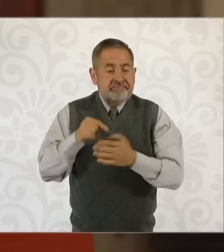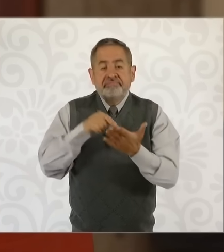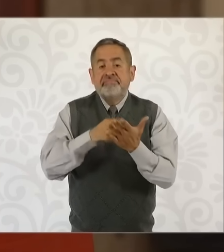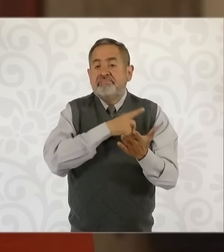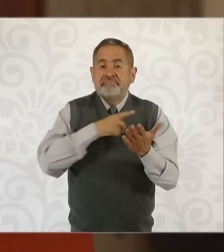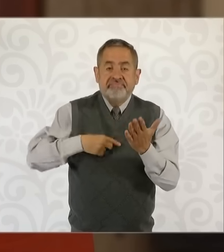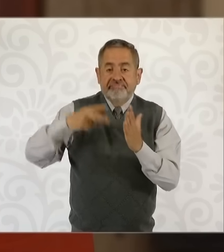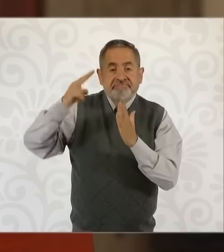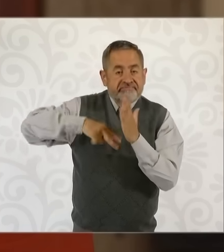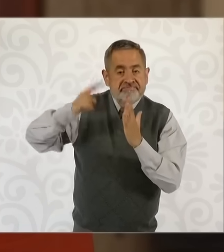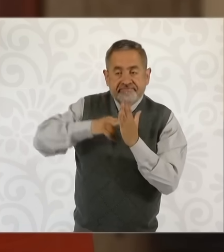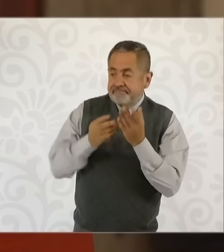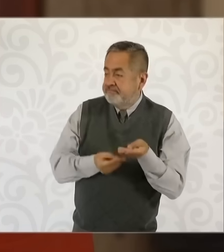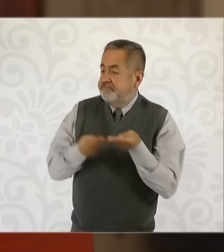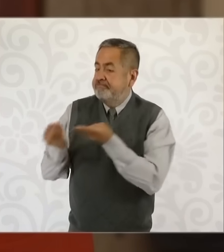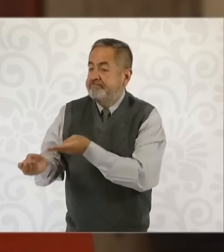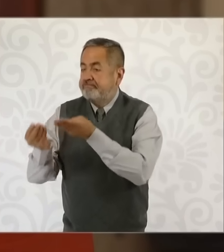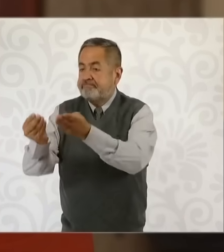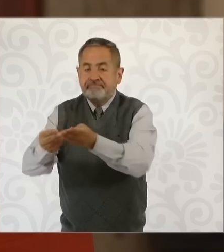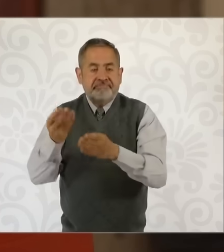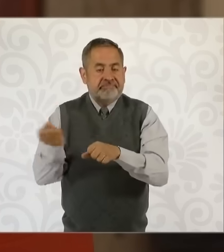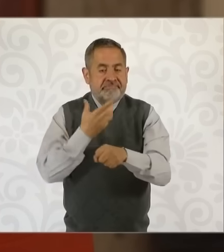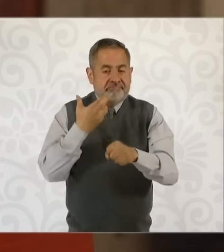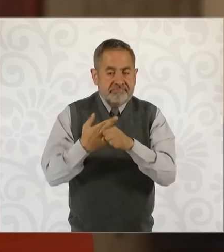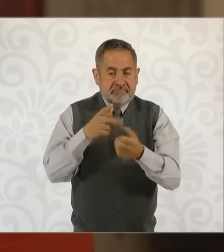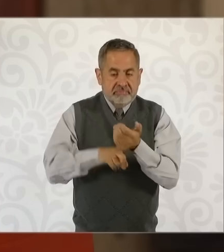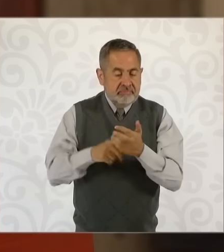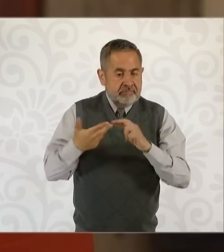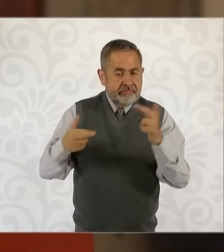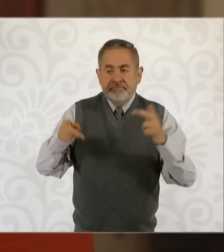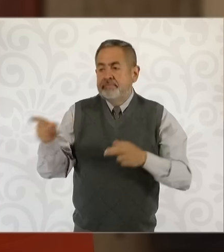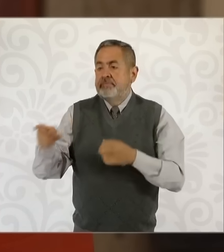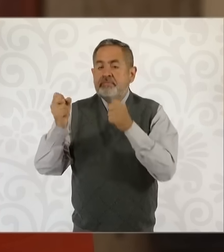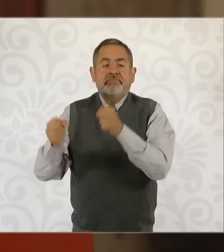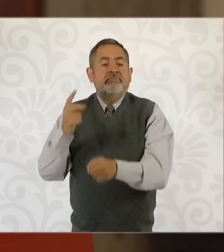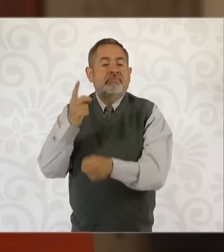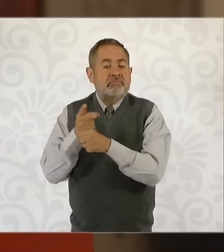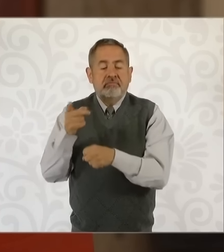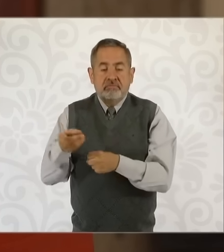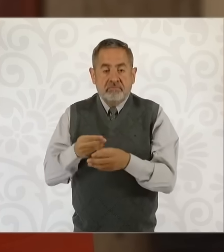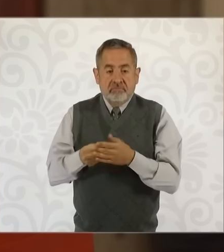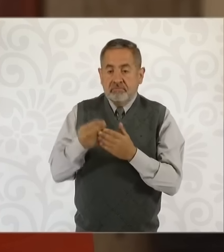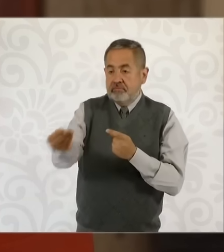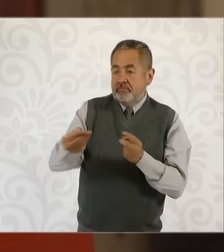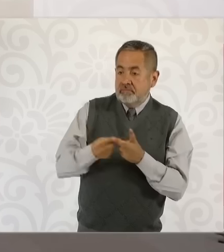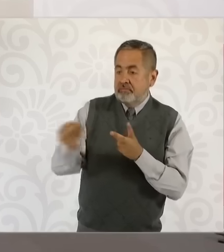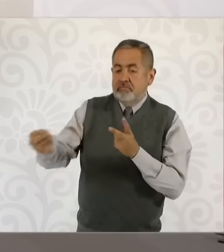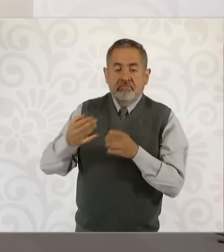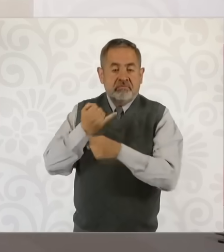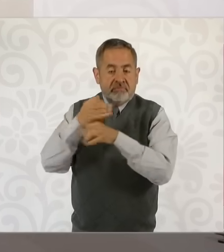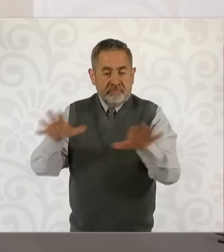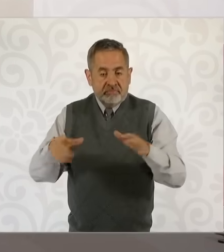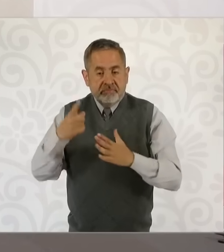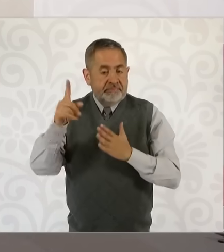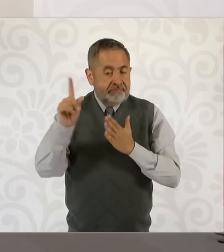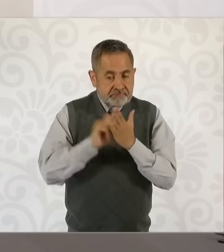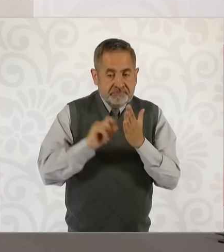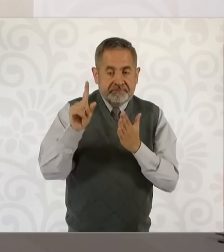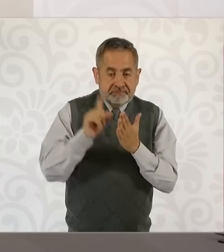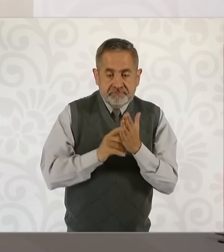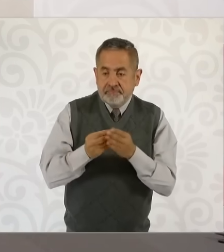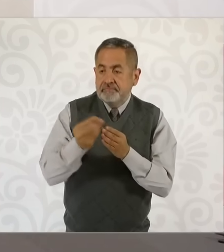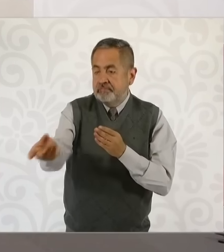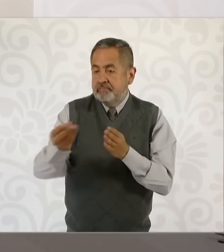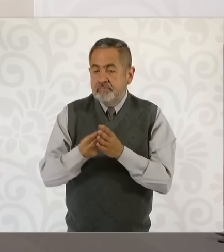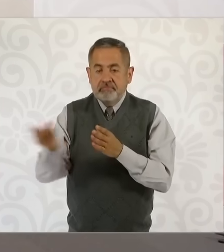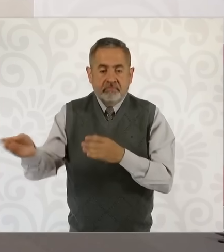presentar ante las Secretarías de Relaciones Exteriores y de Seguridad y Protección Ciudadana un informe de carácter mensual que